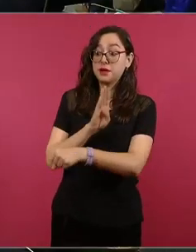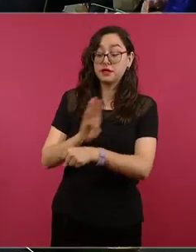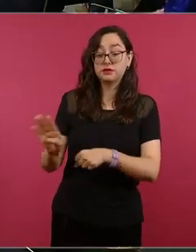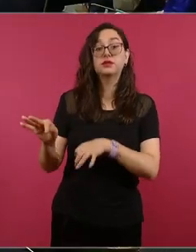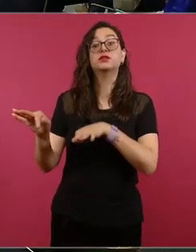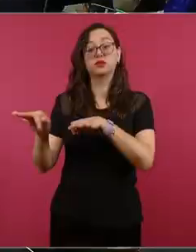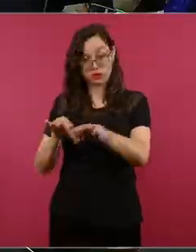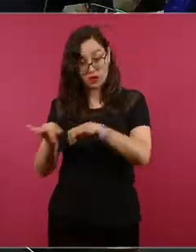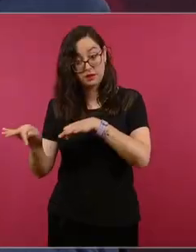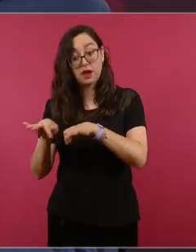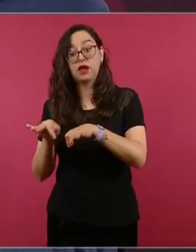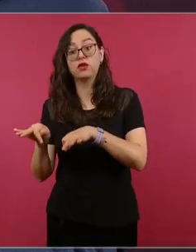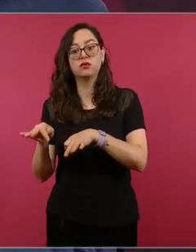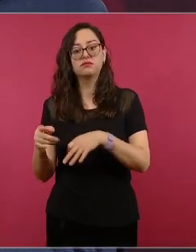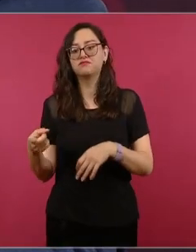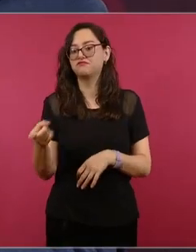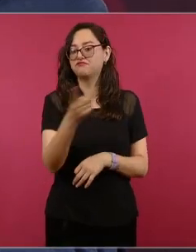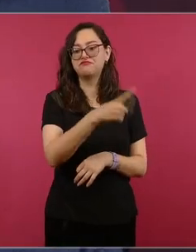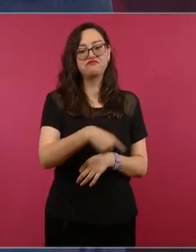los trabajadores.